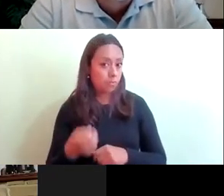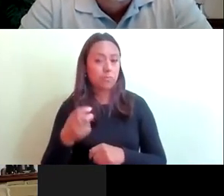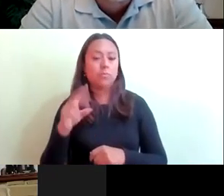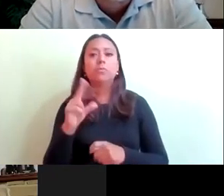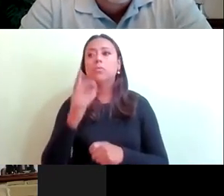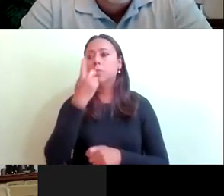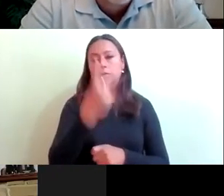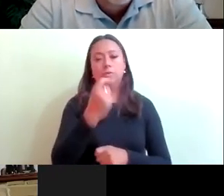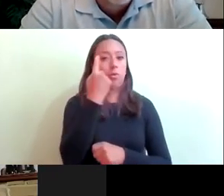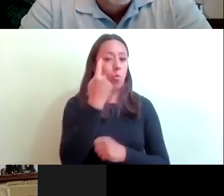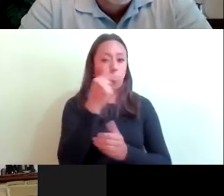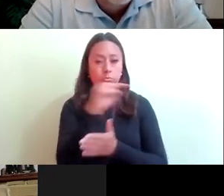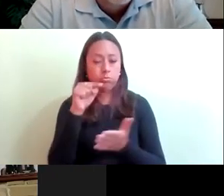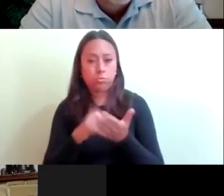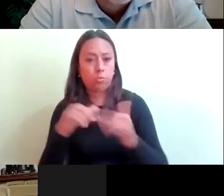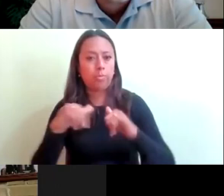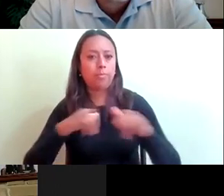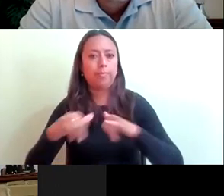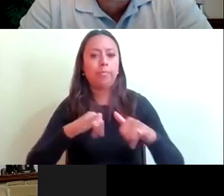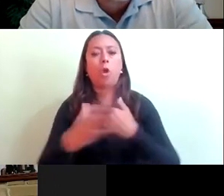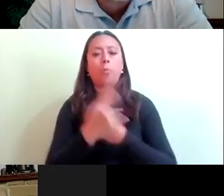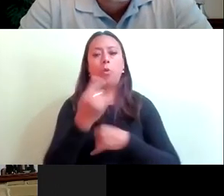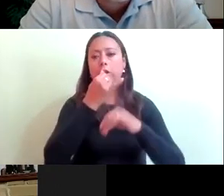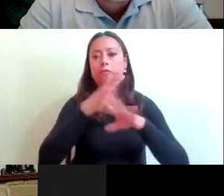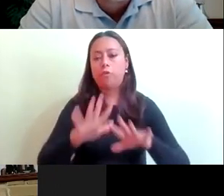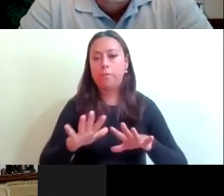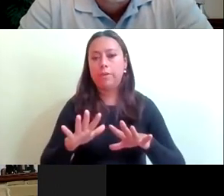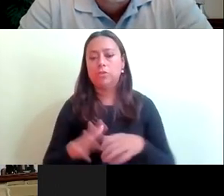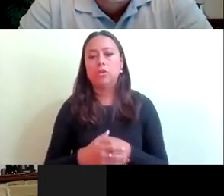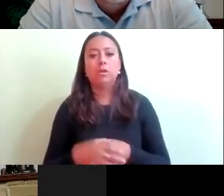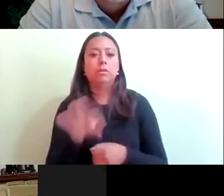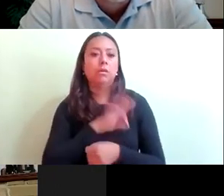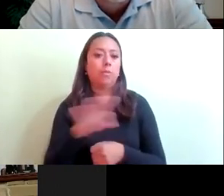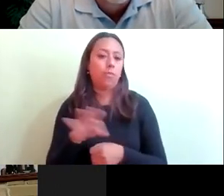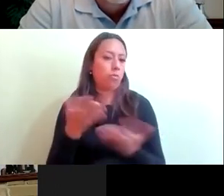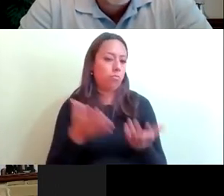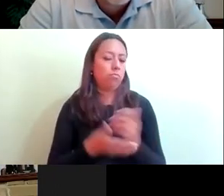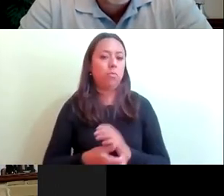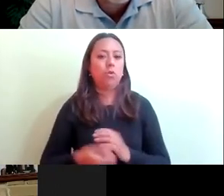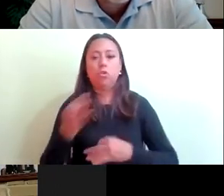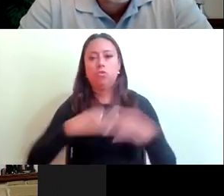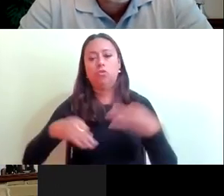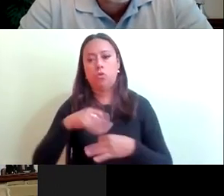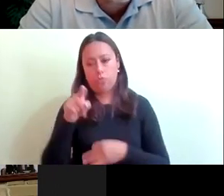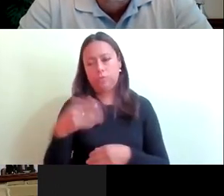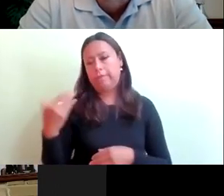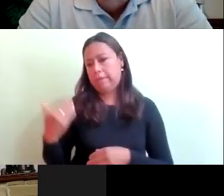sola unidad territorial en la información requerida donde se actualiza el supuesto al que usted ha hecho referencia. No hay una sola en la